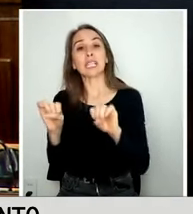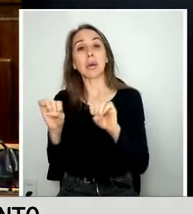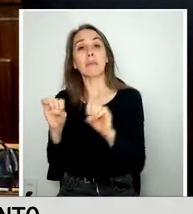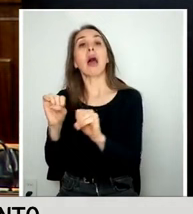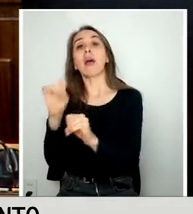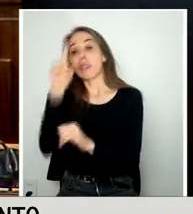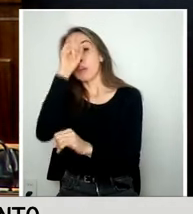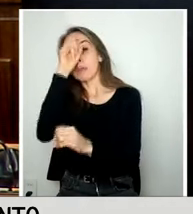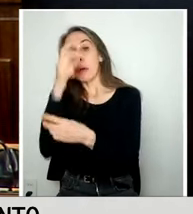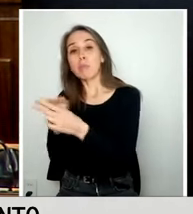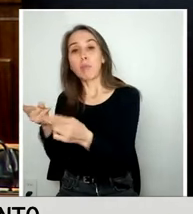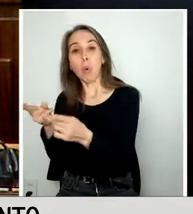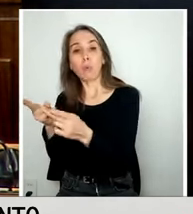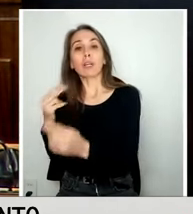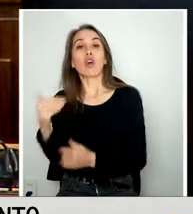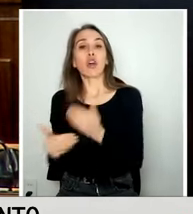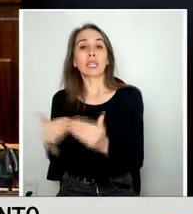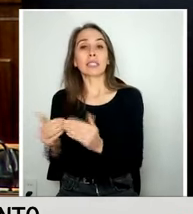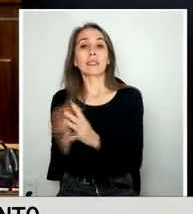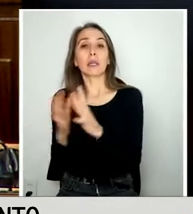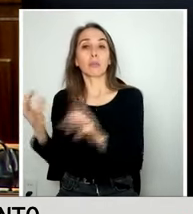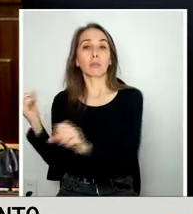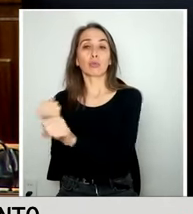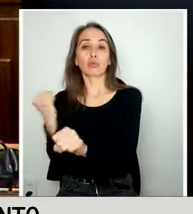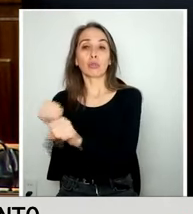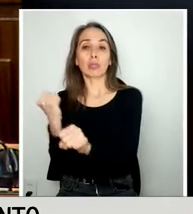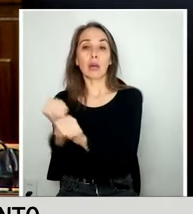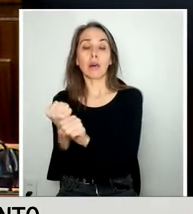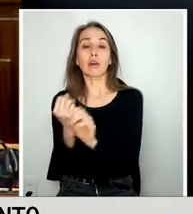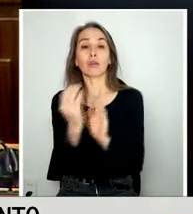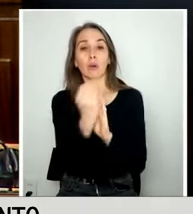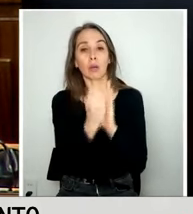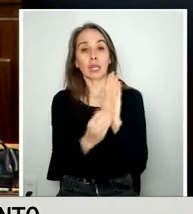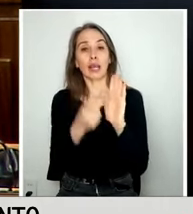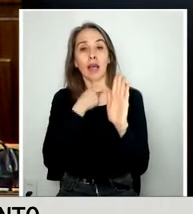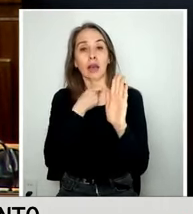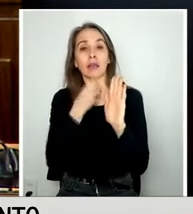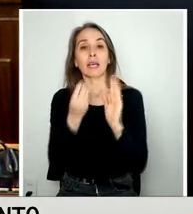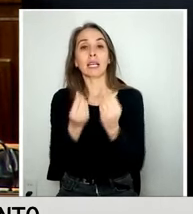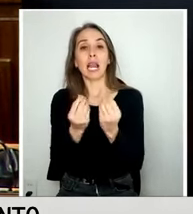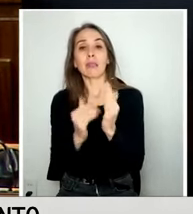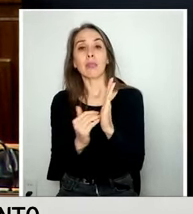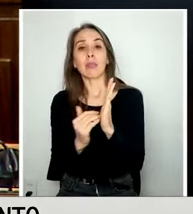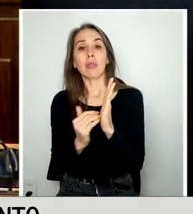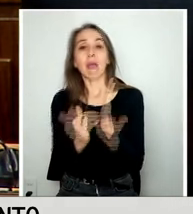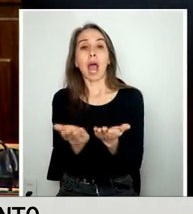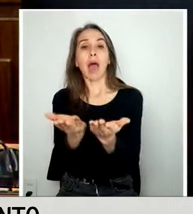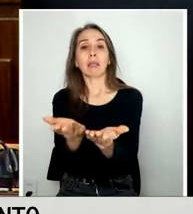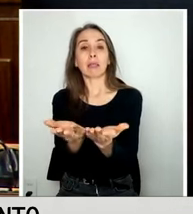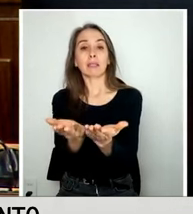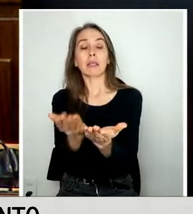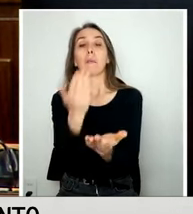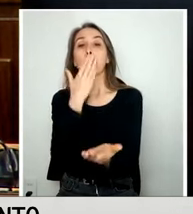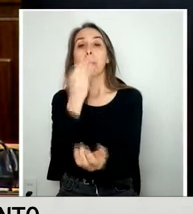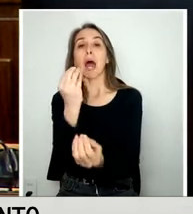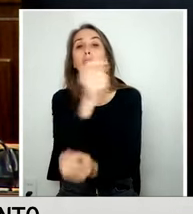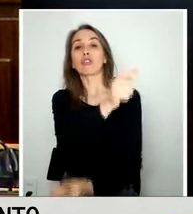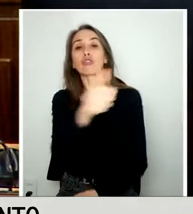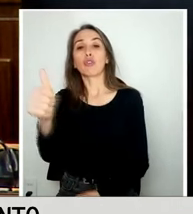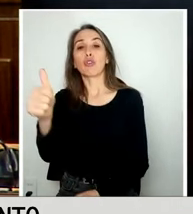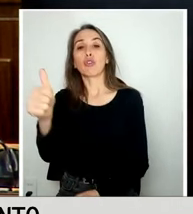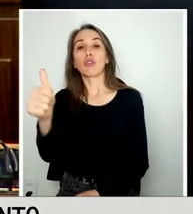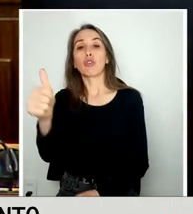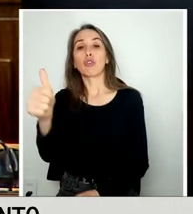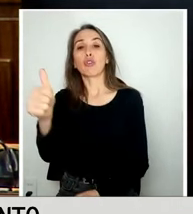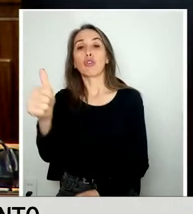funcionamiento necesita mucho trabajo para poder garantizar una calidad superior de atención en beneficio de todos los usuarios he dicho muchas